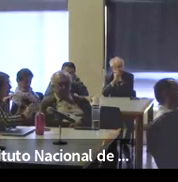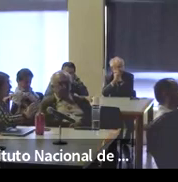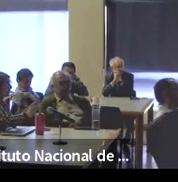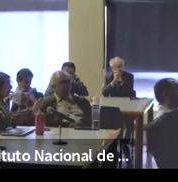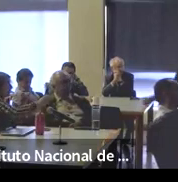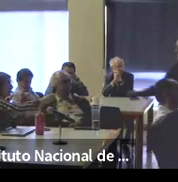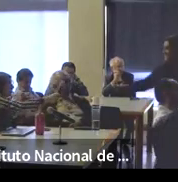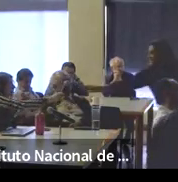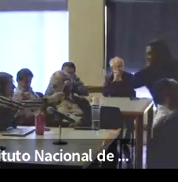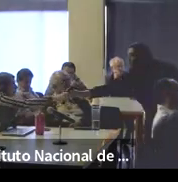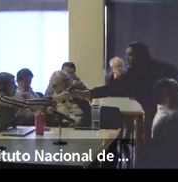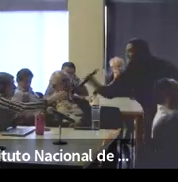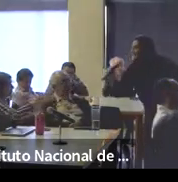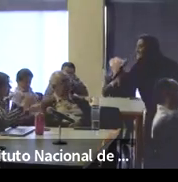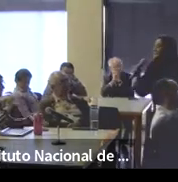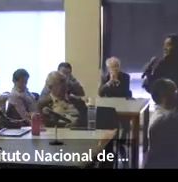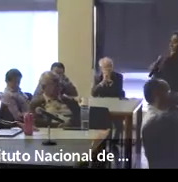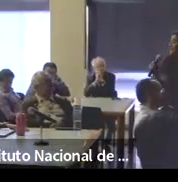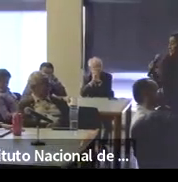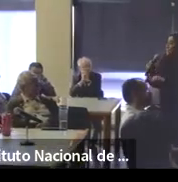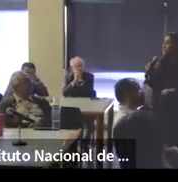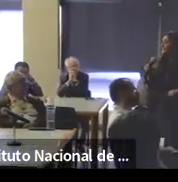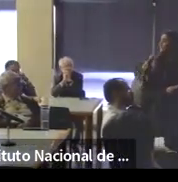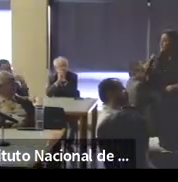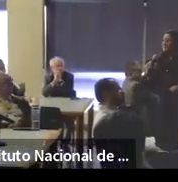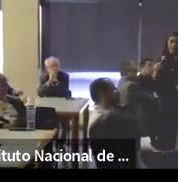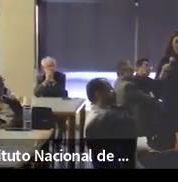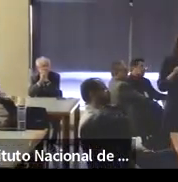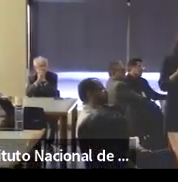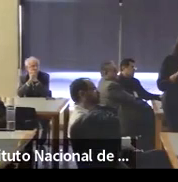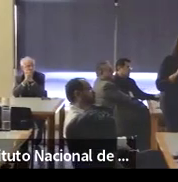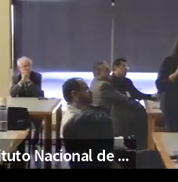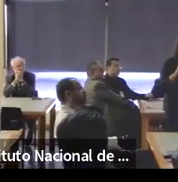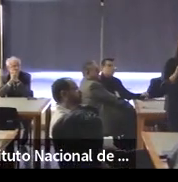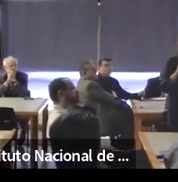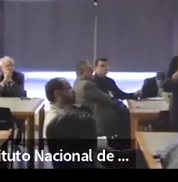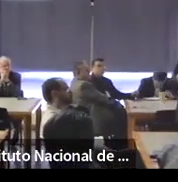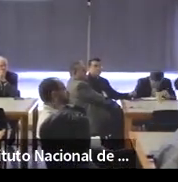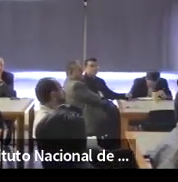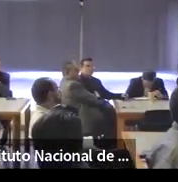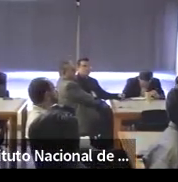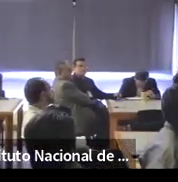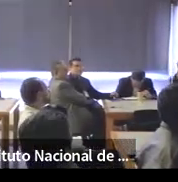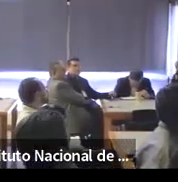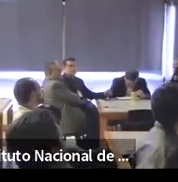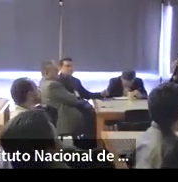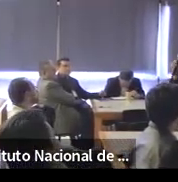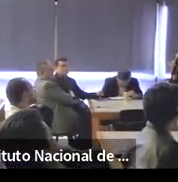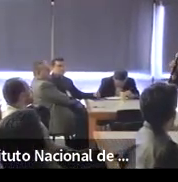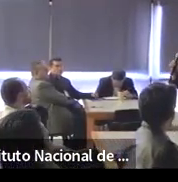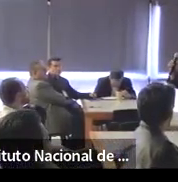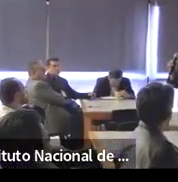complementar Muchas gracias doctora muy importante aquí el punto es como